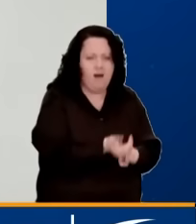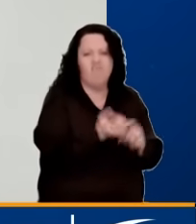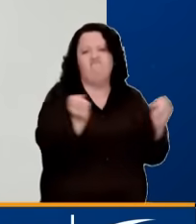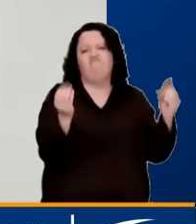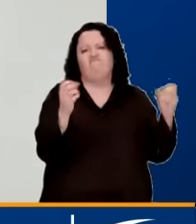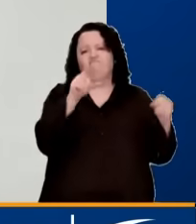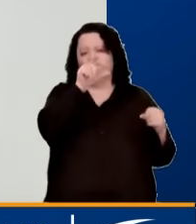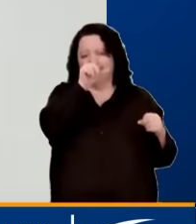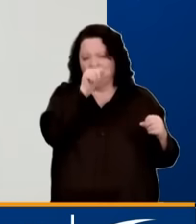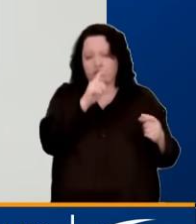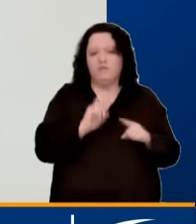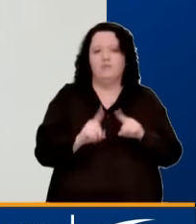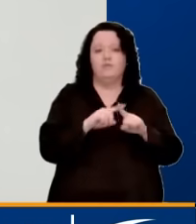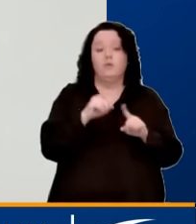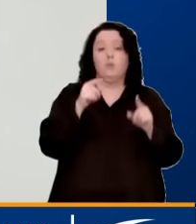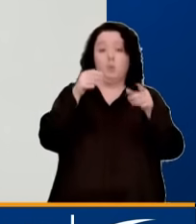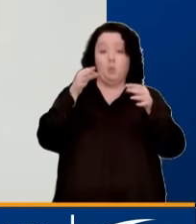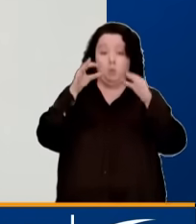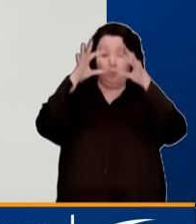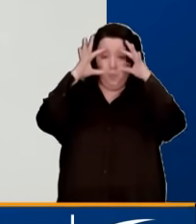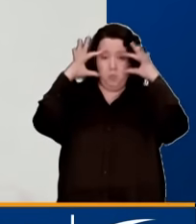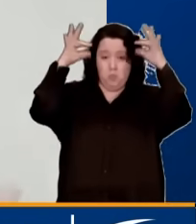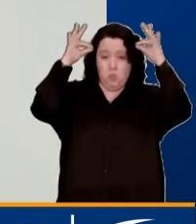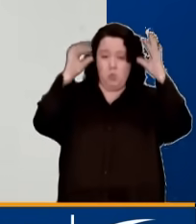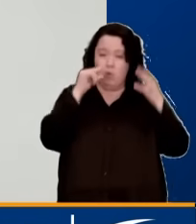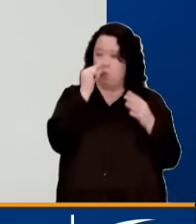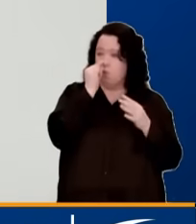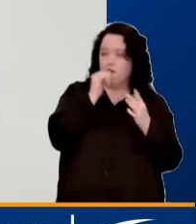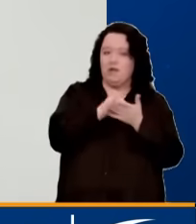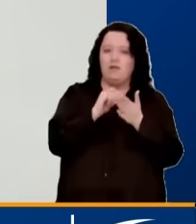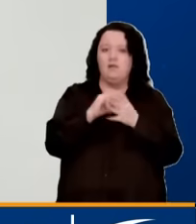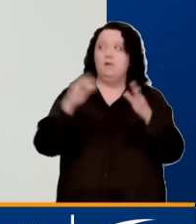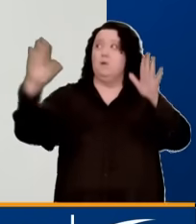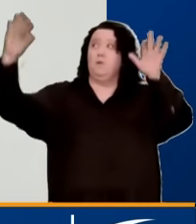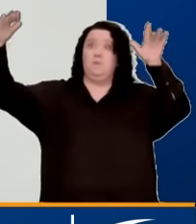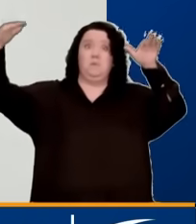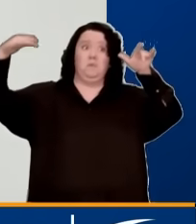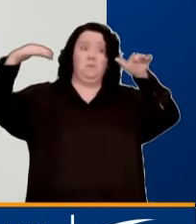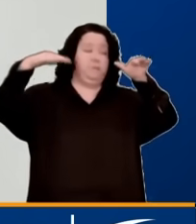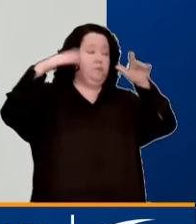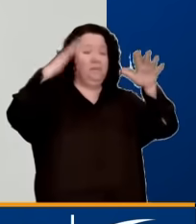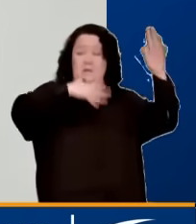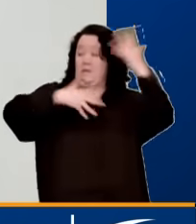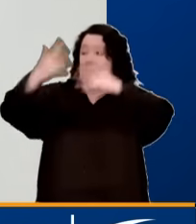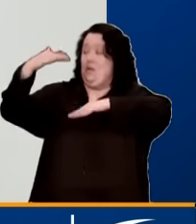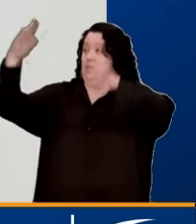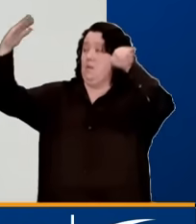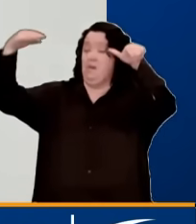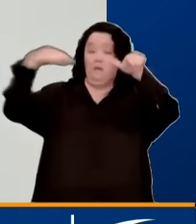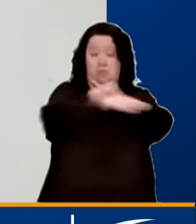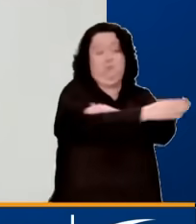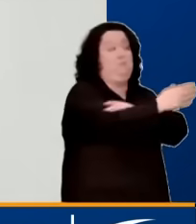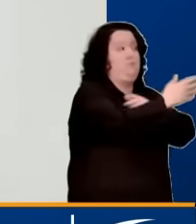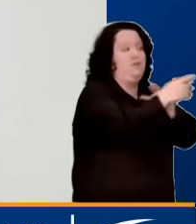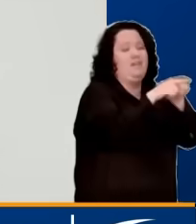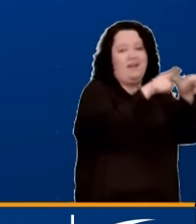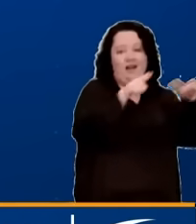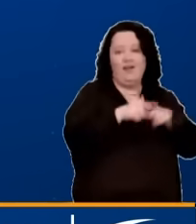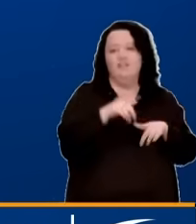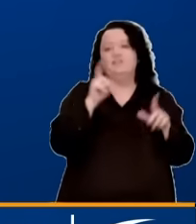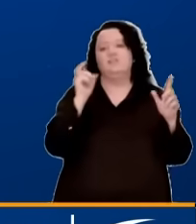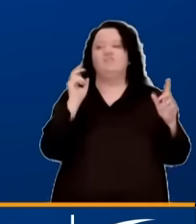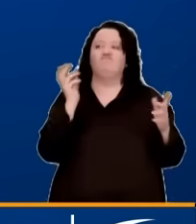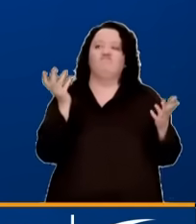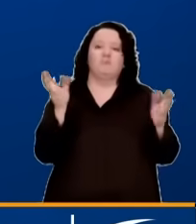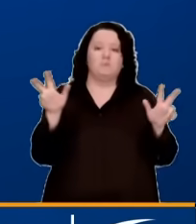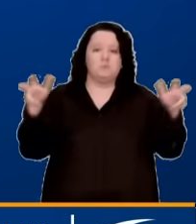También de un búho, tuvimos un caso en específico de un búho que entró a una casa desorientado, palomas, murciélagos. Con